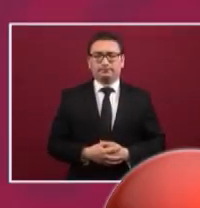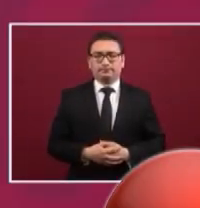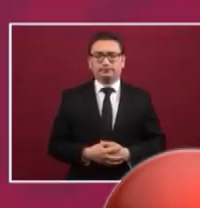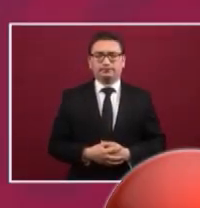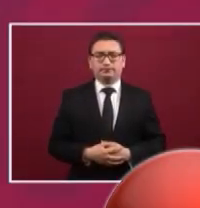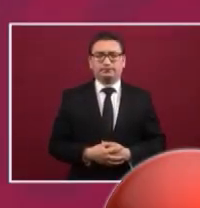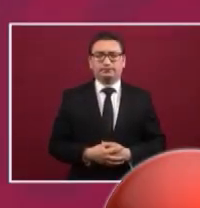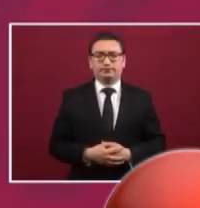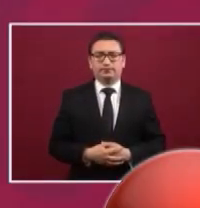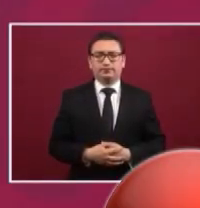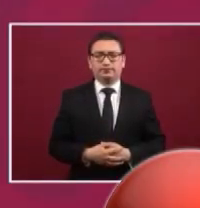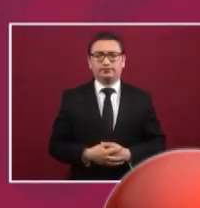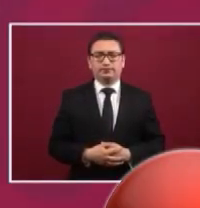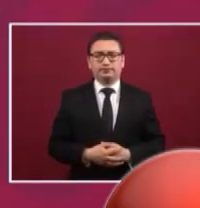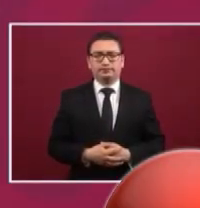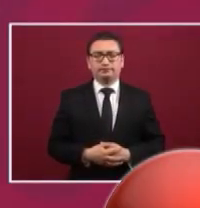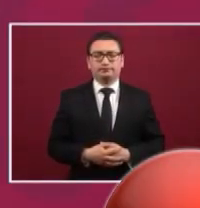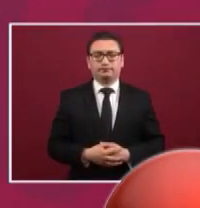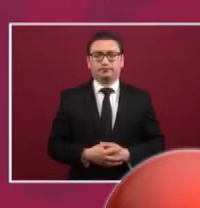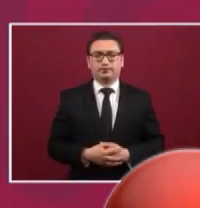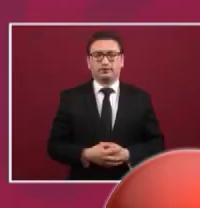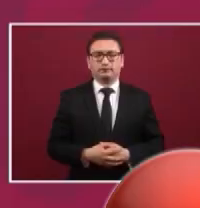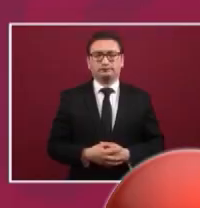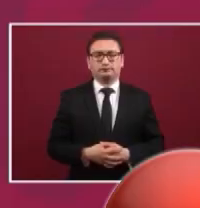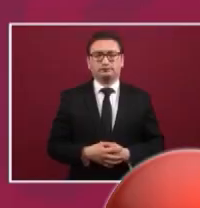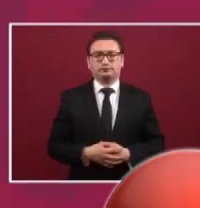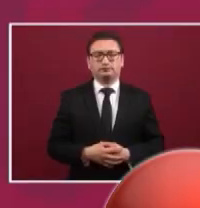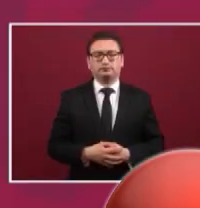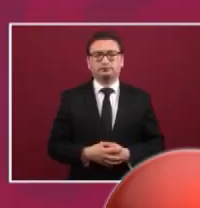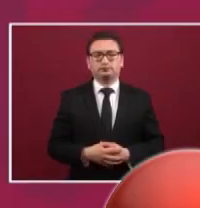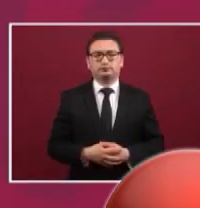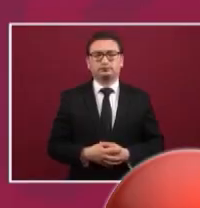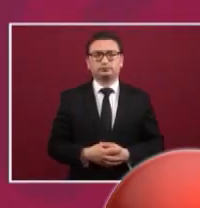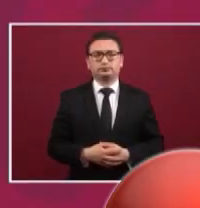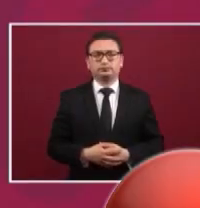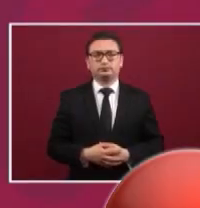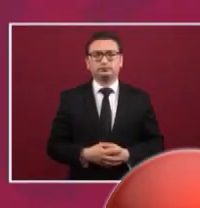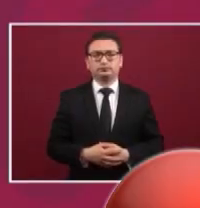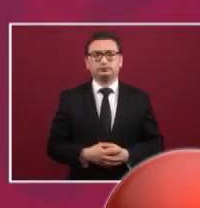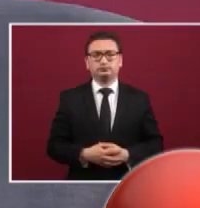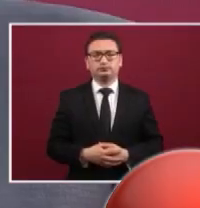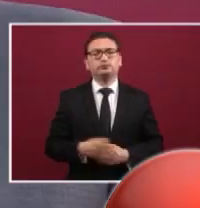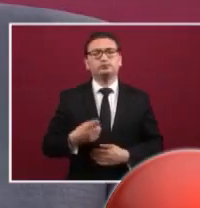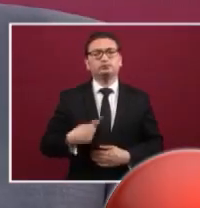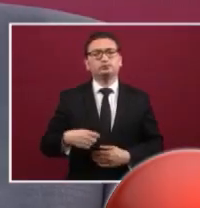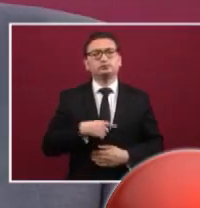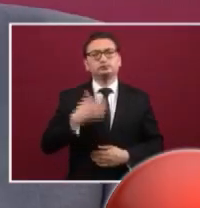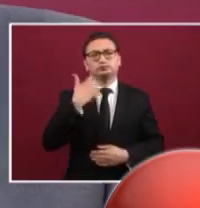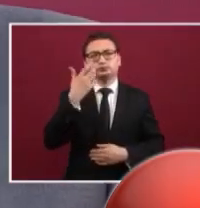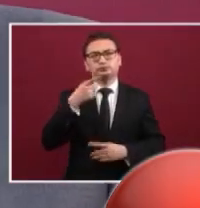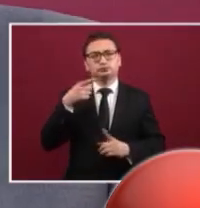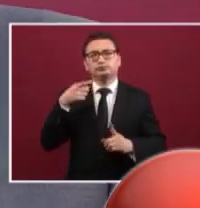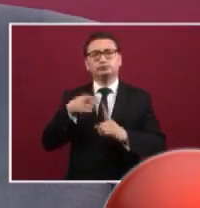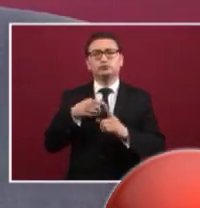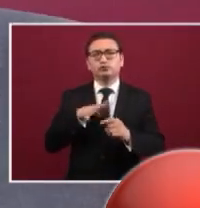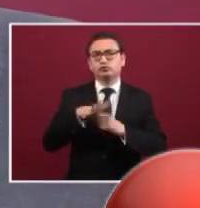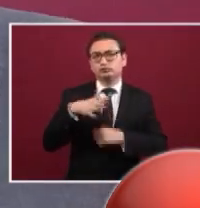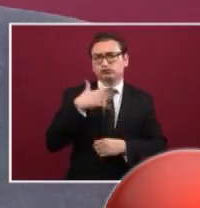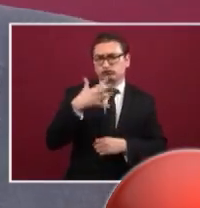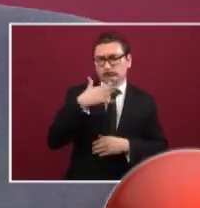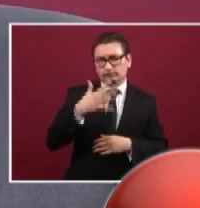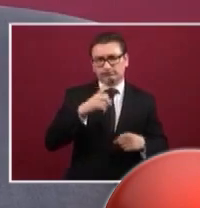tiene, en el caso nuestro, como eje acabar con la corrupción,